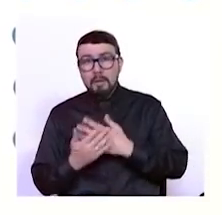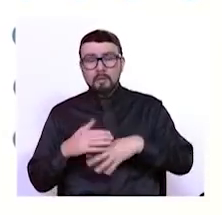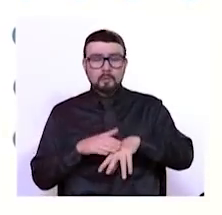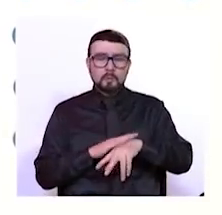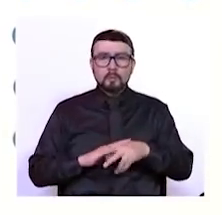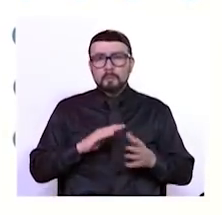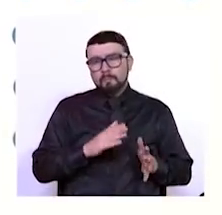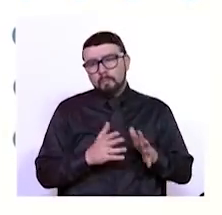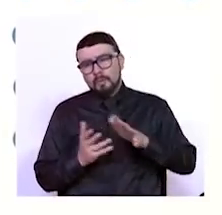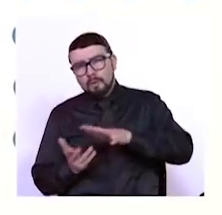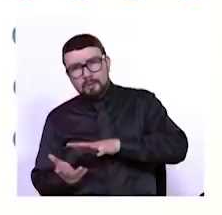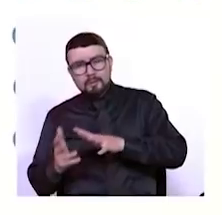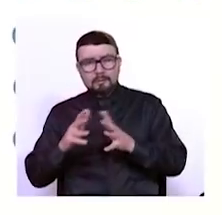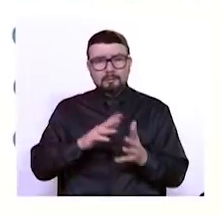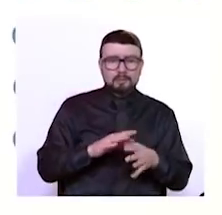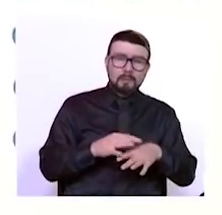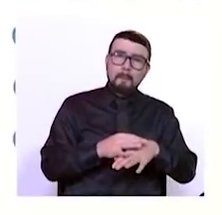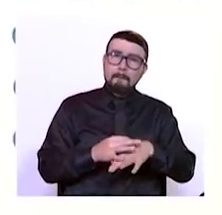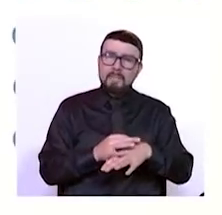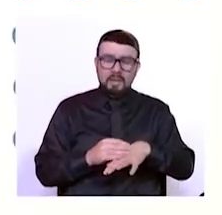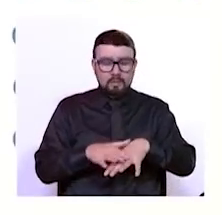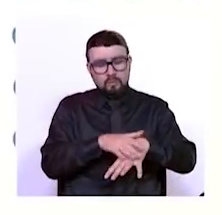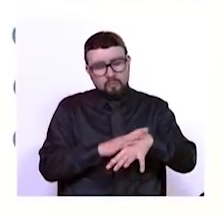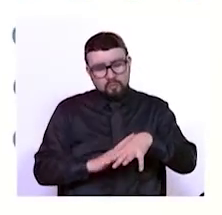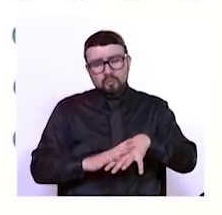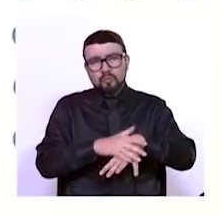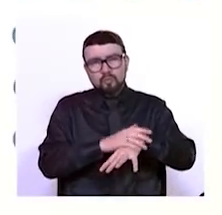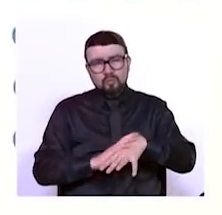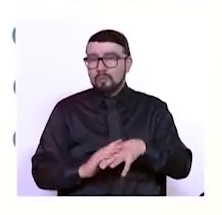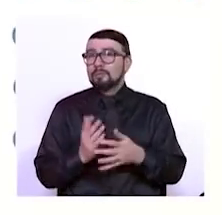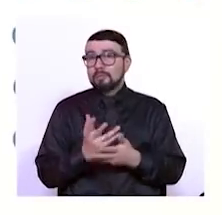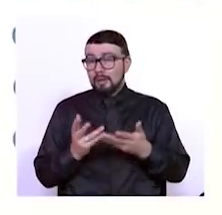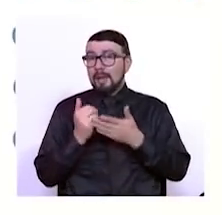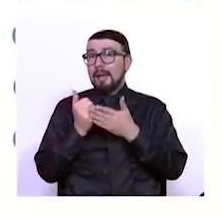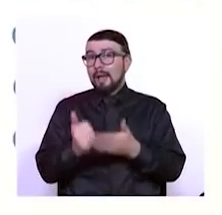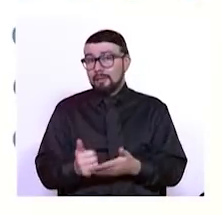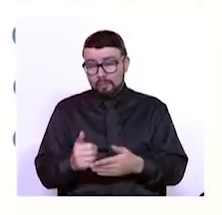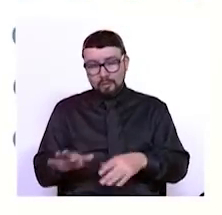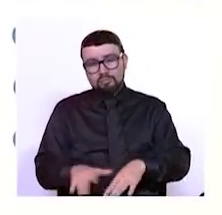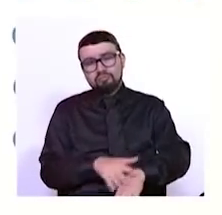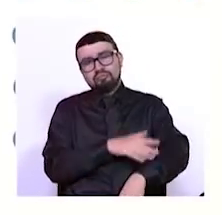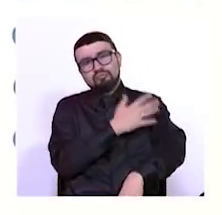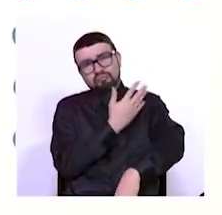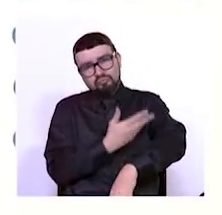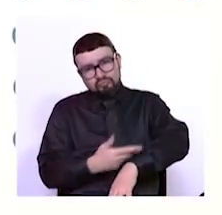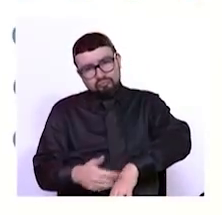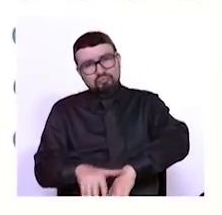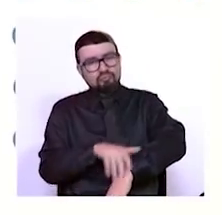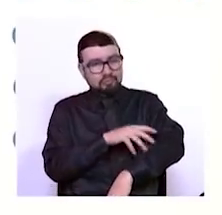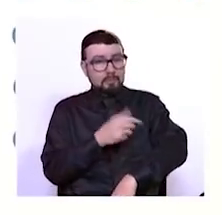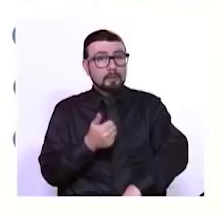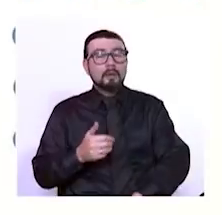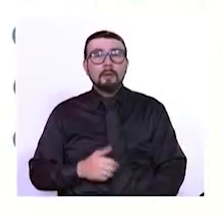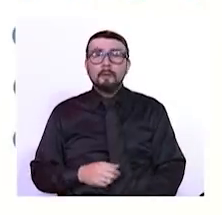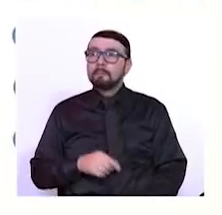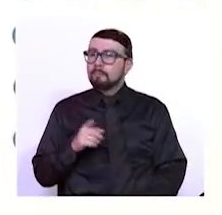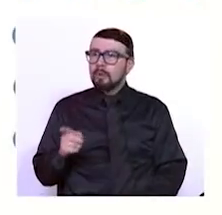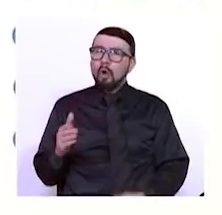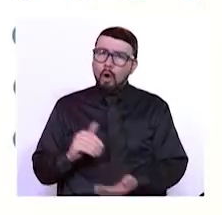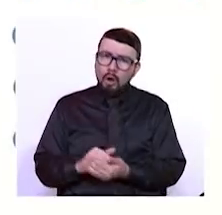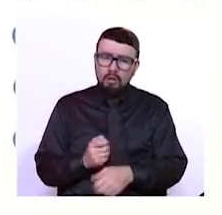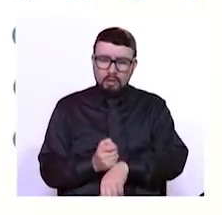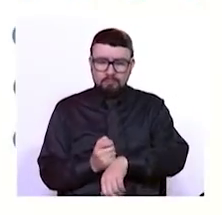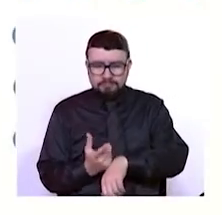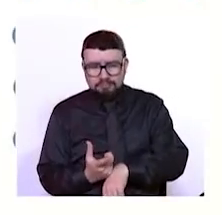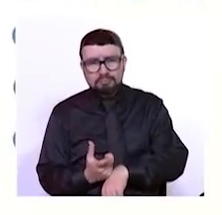movilizar la piel, los musculitos para que esto se presente. Estas úlceras venosas a repetición,